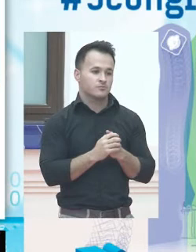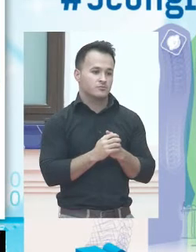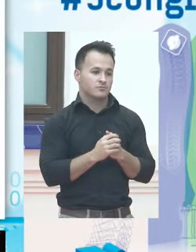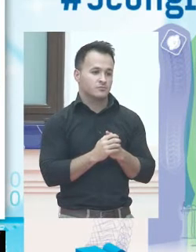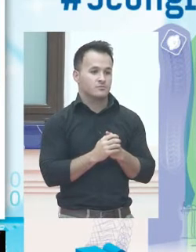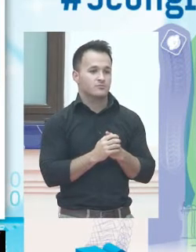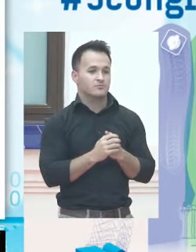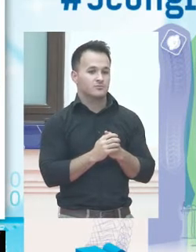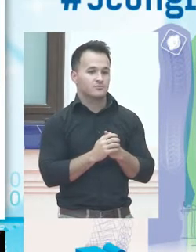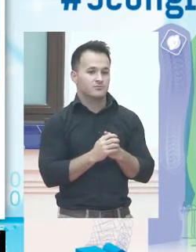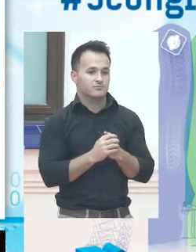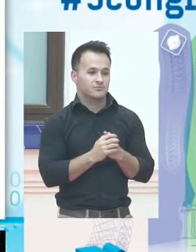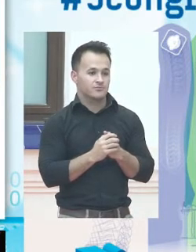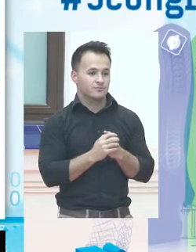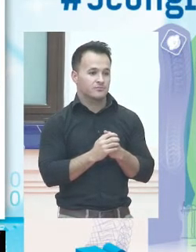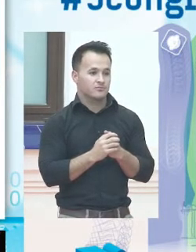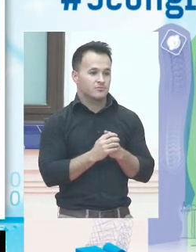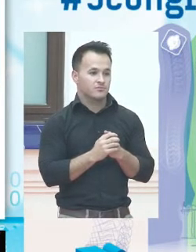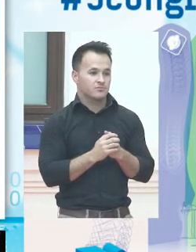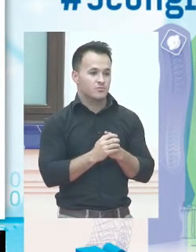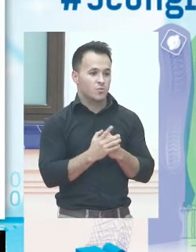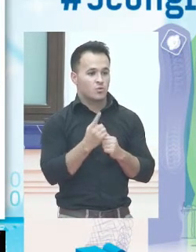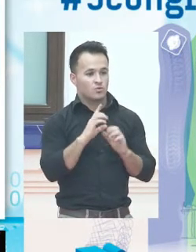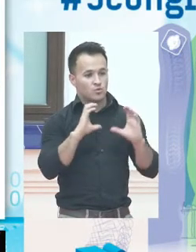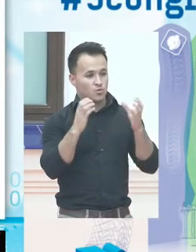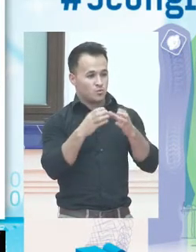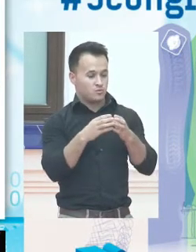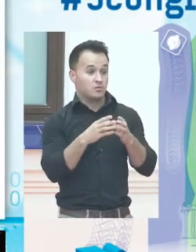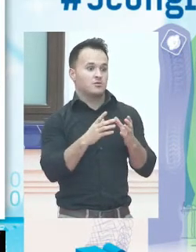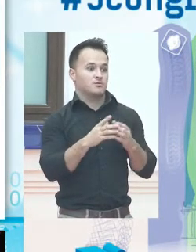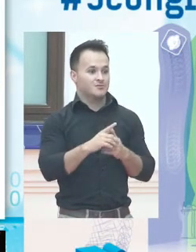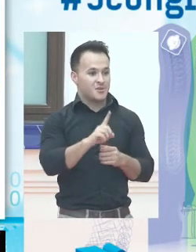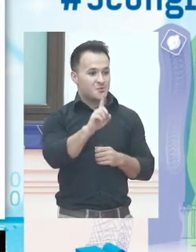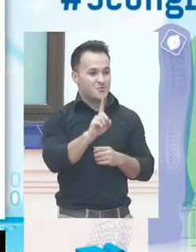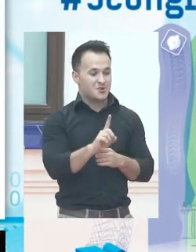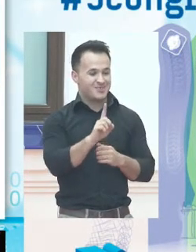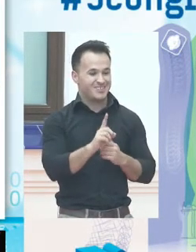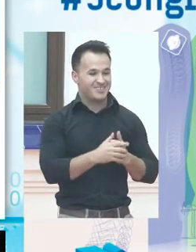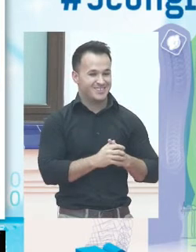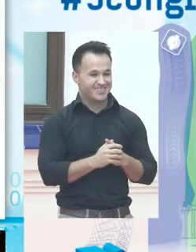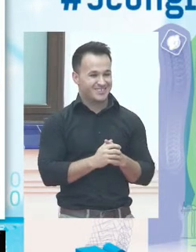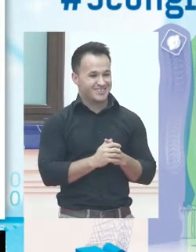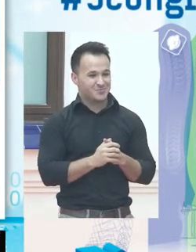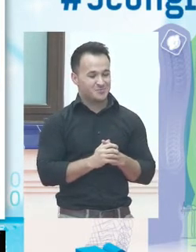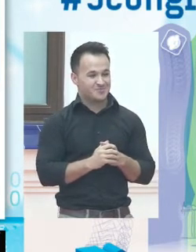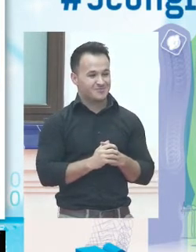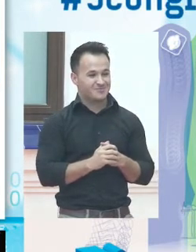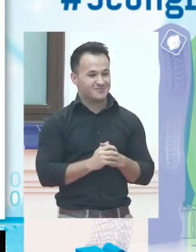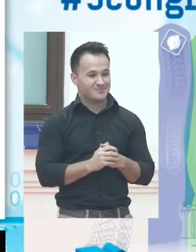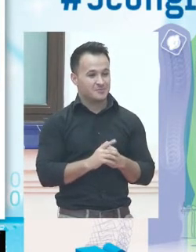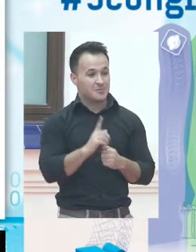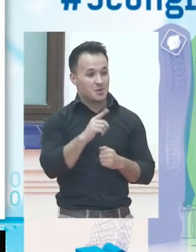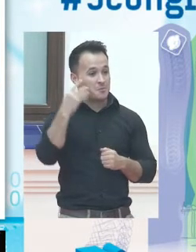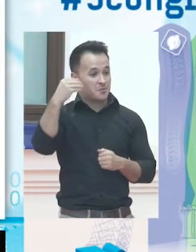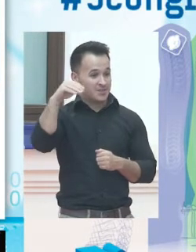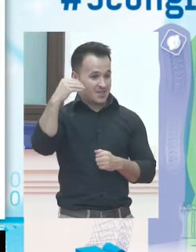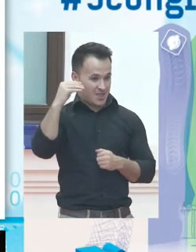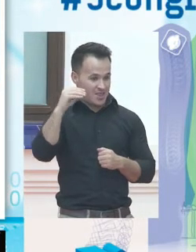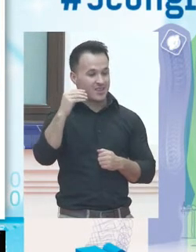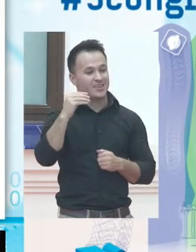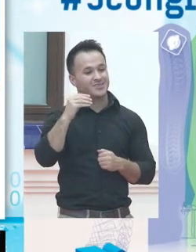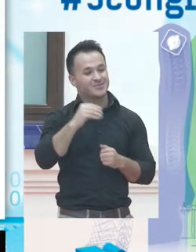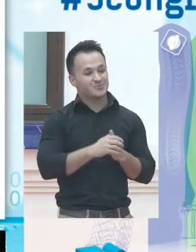el Steering Board, esta es la junta directiva. Hay un grupo del sector público, el primero, no sé si lo veis porque la letra es pequeña, es el presidente de la República